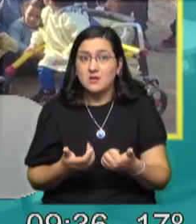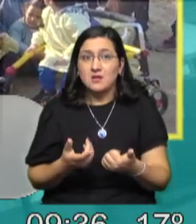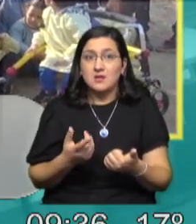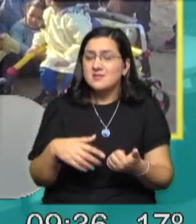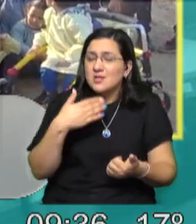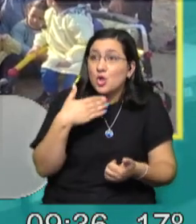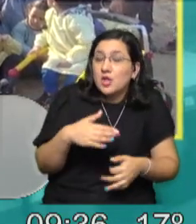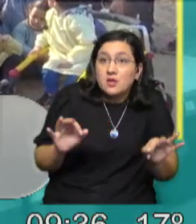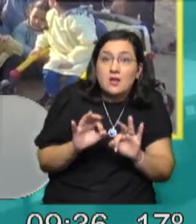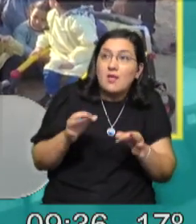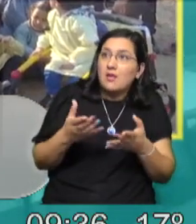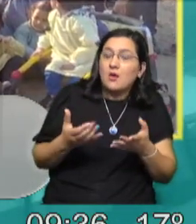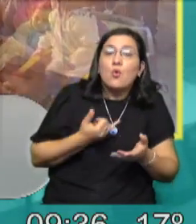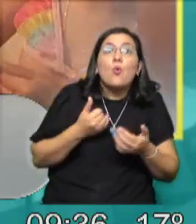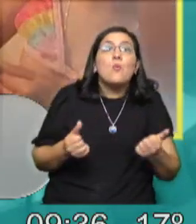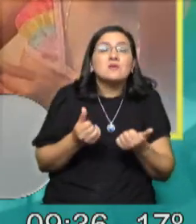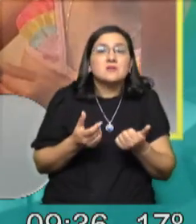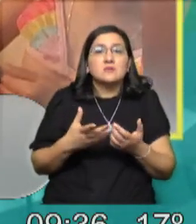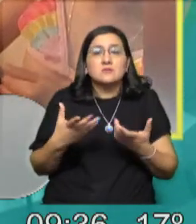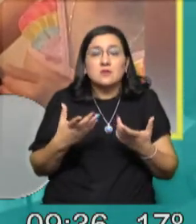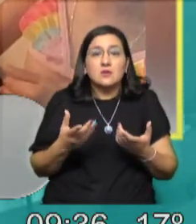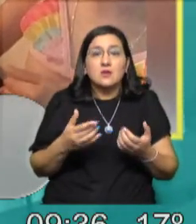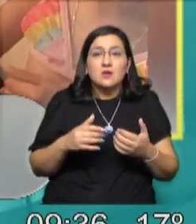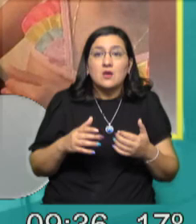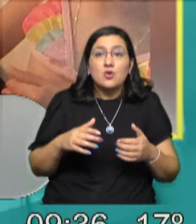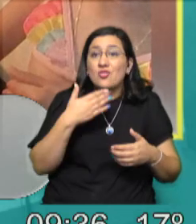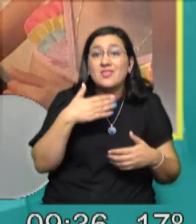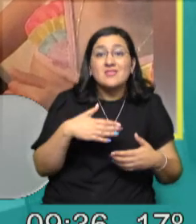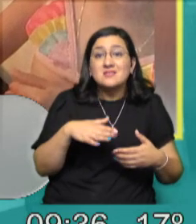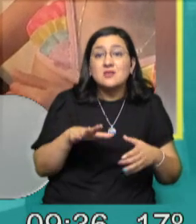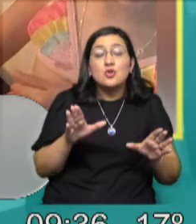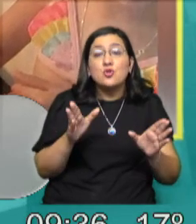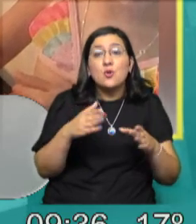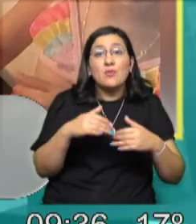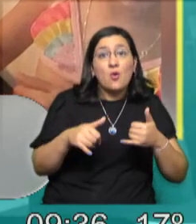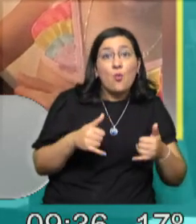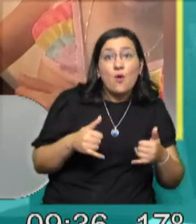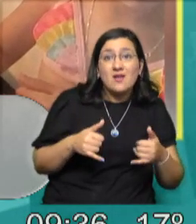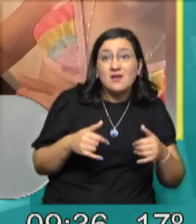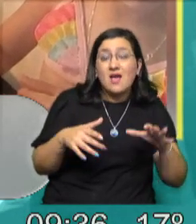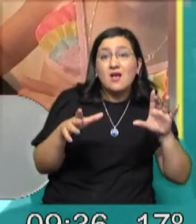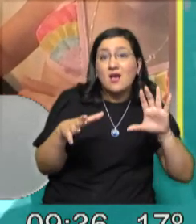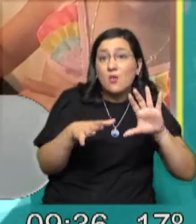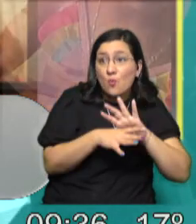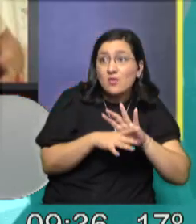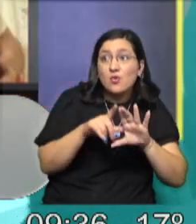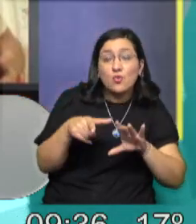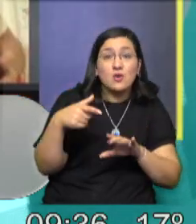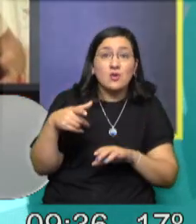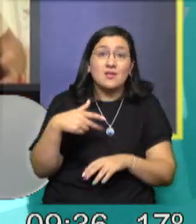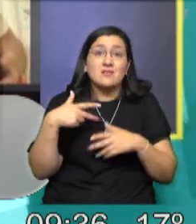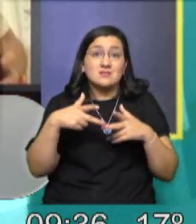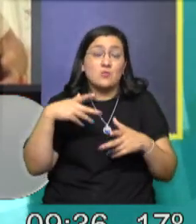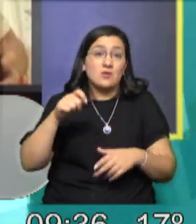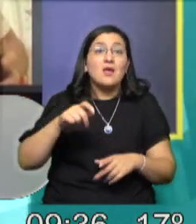no entendés lo que te dicen, eso empieza a llevar a la frustración de que no jugás. Y eso puede desencadenar en cosas peores, ¿no? Entonces, bueno, también trabajo con una psicóloga que se